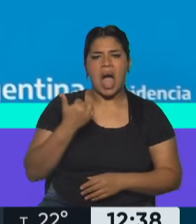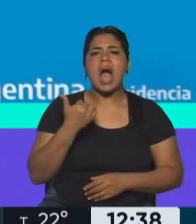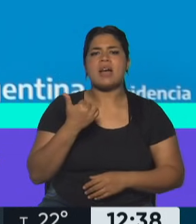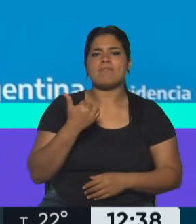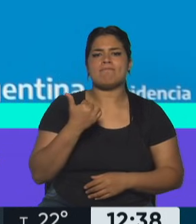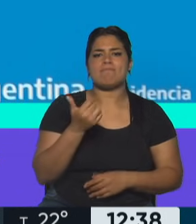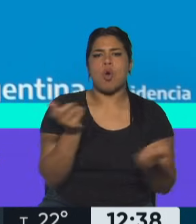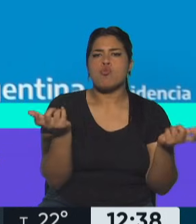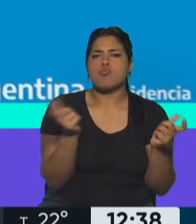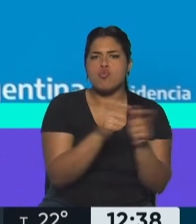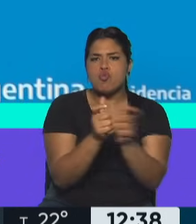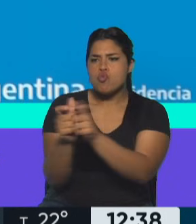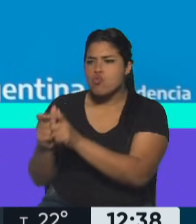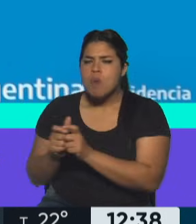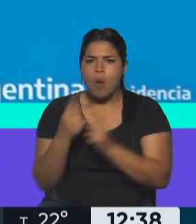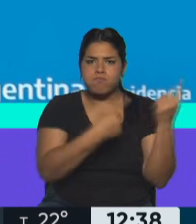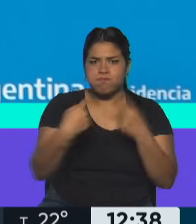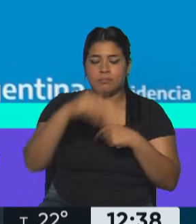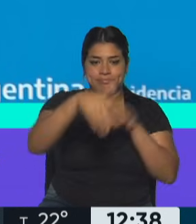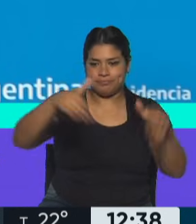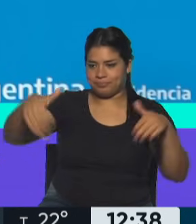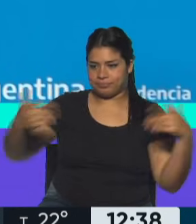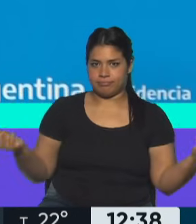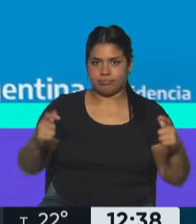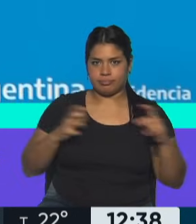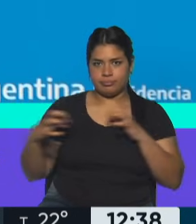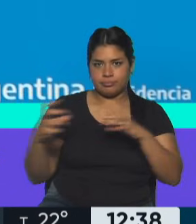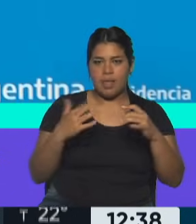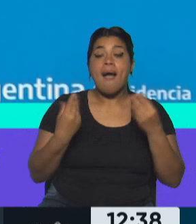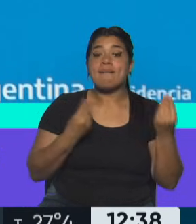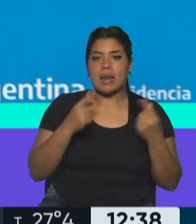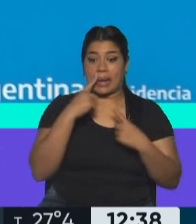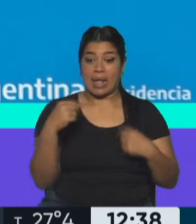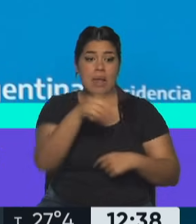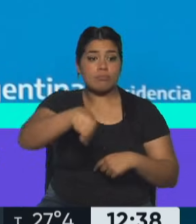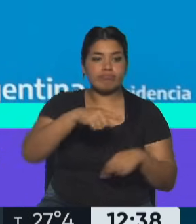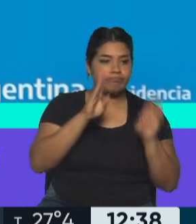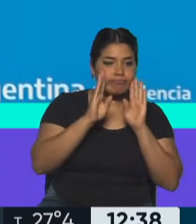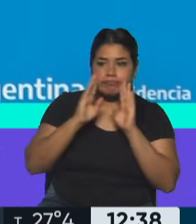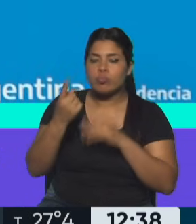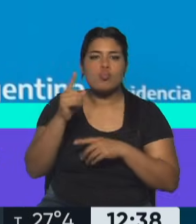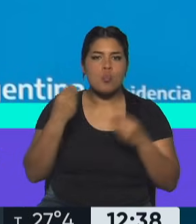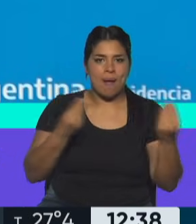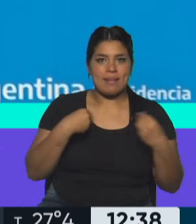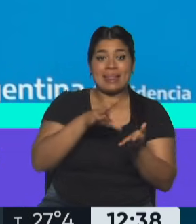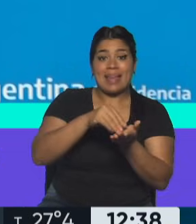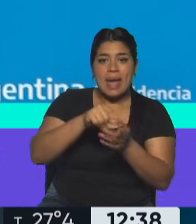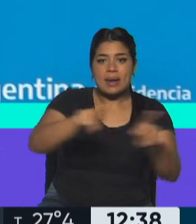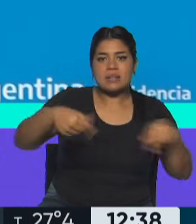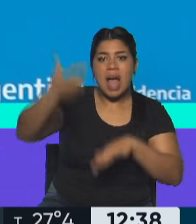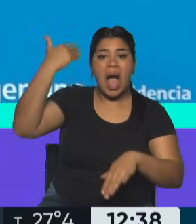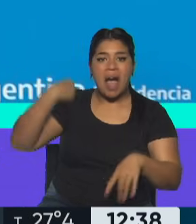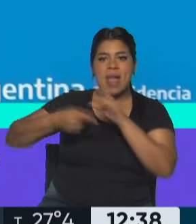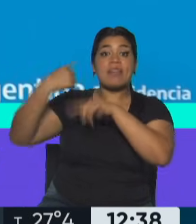están en ese litigio y que están de alguna manera reclamando lo que consideran que por derecho propio les pertenecía, que son las tierras en las cuales habitaban